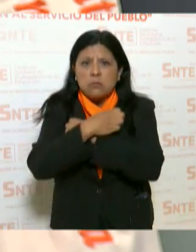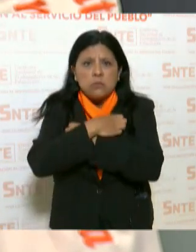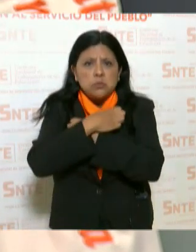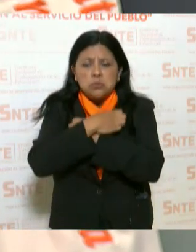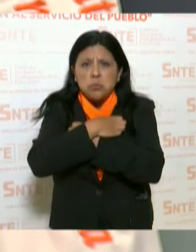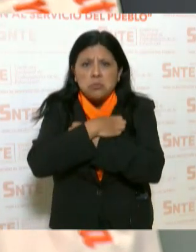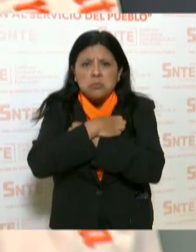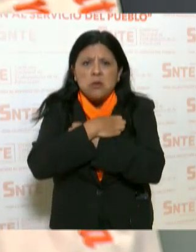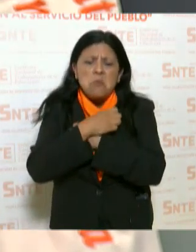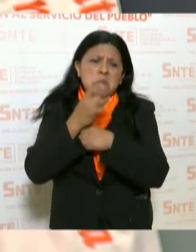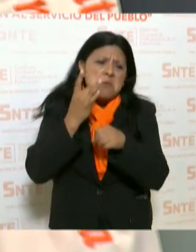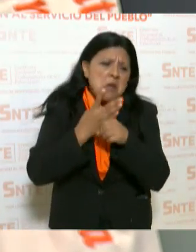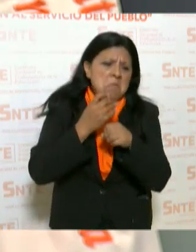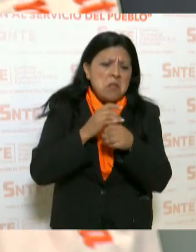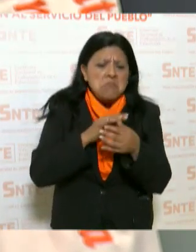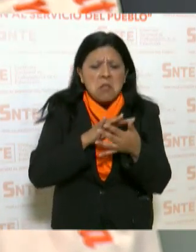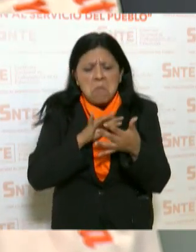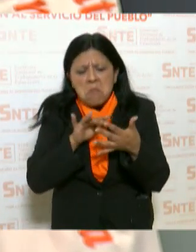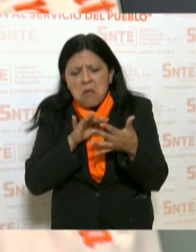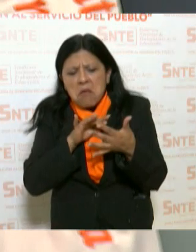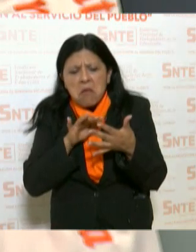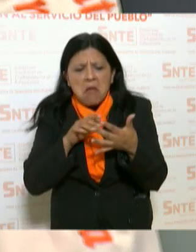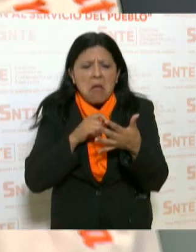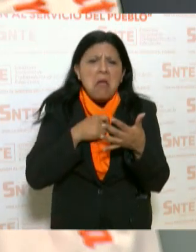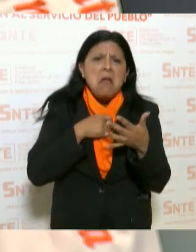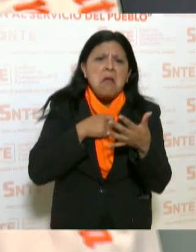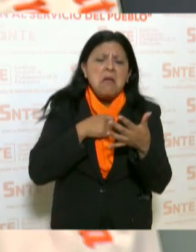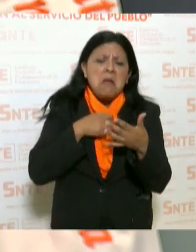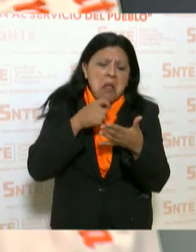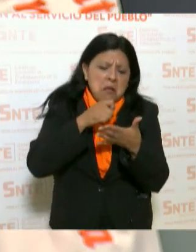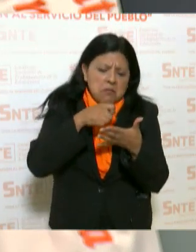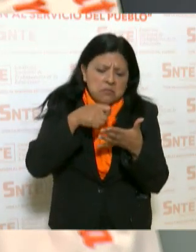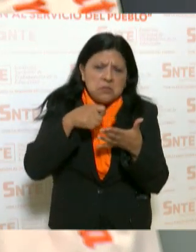Sabían leer, escribir, contar.